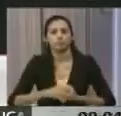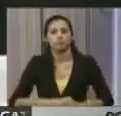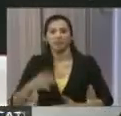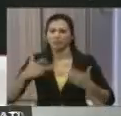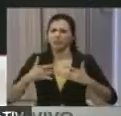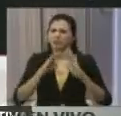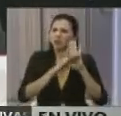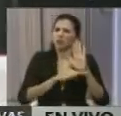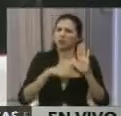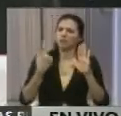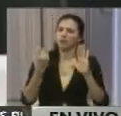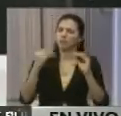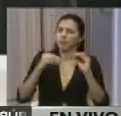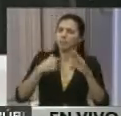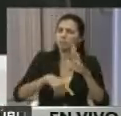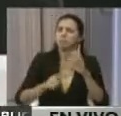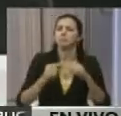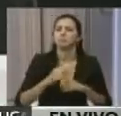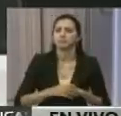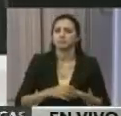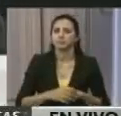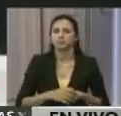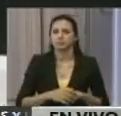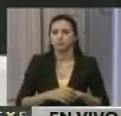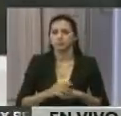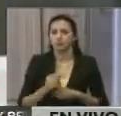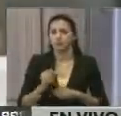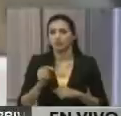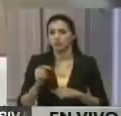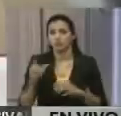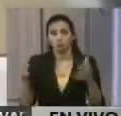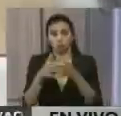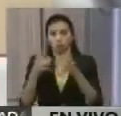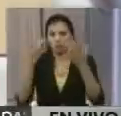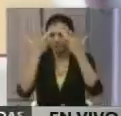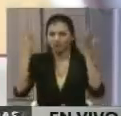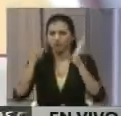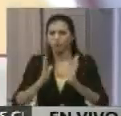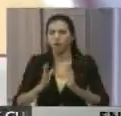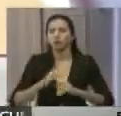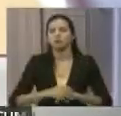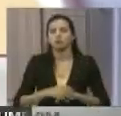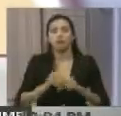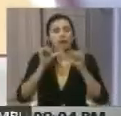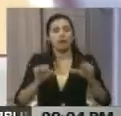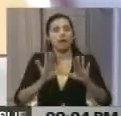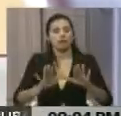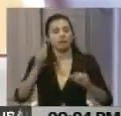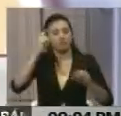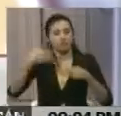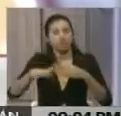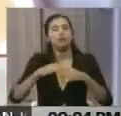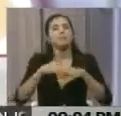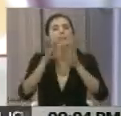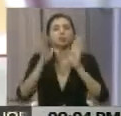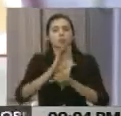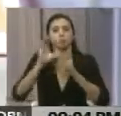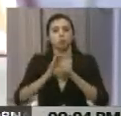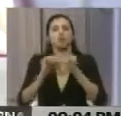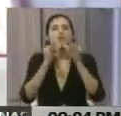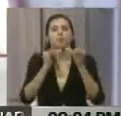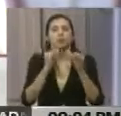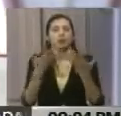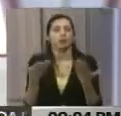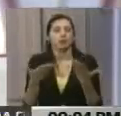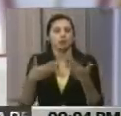y su invitación al pueblo venezolano? Sí, bueno, los compañeros y compañeras van a estar durante varios días, ya el Ministerio de la Cultura, su ministro Freddy Ñáñez, van a estar informando